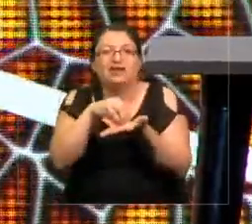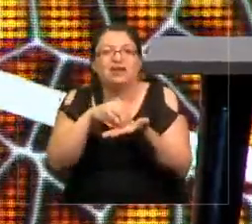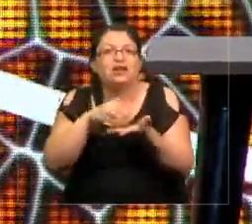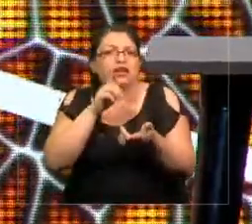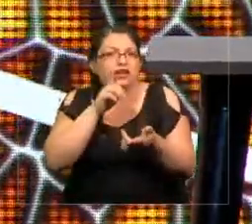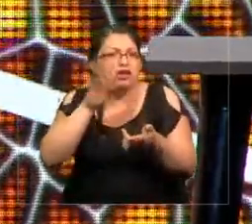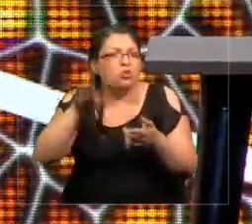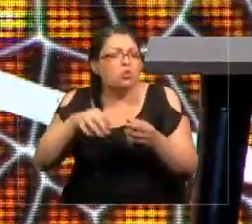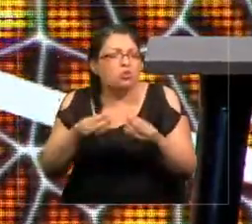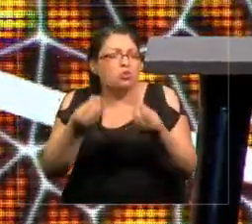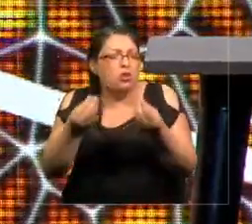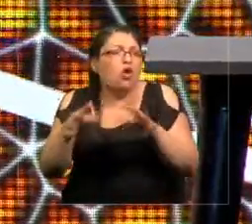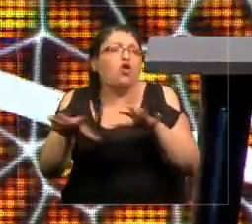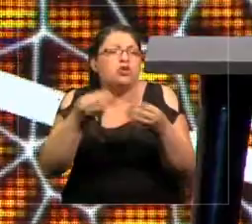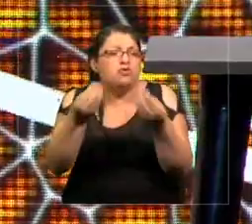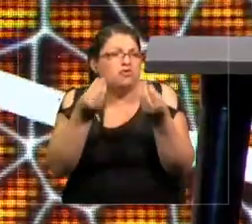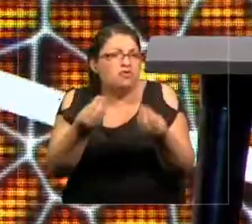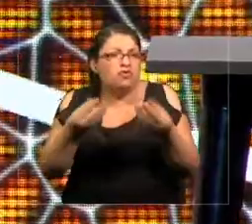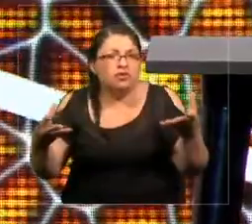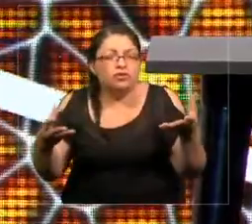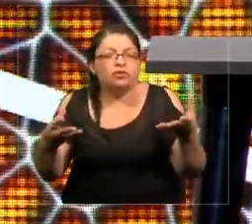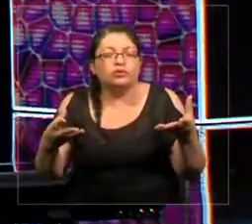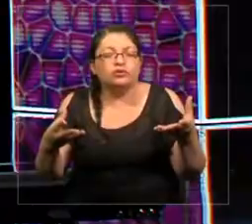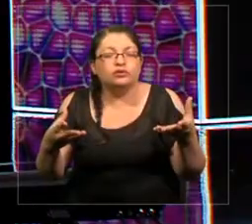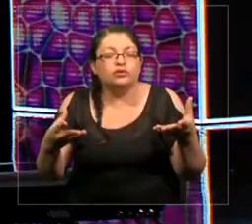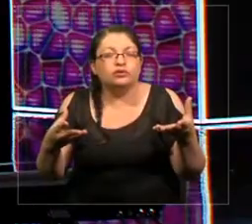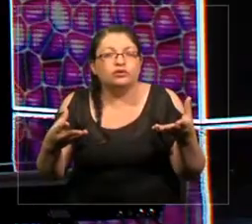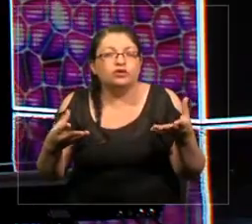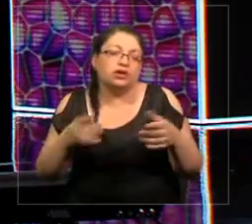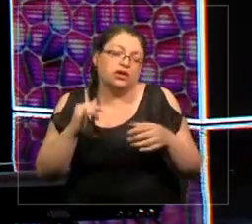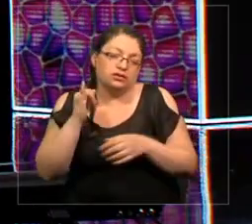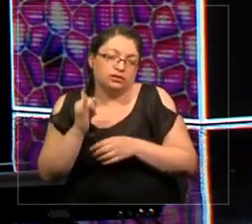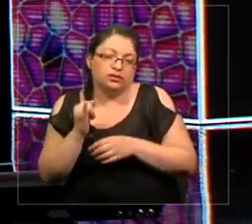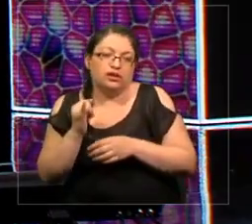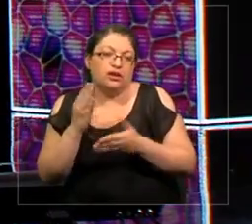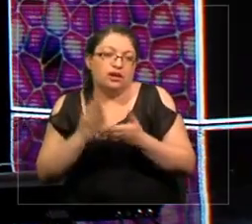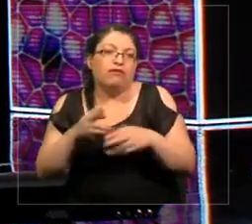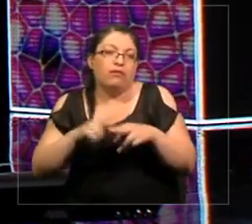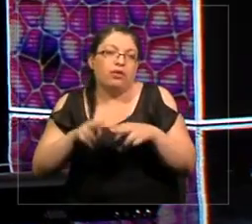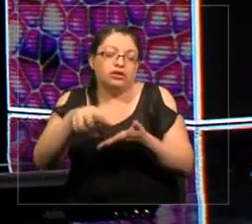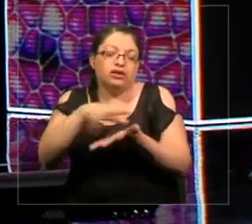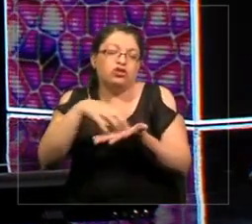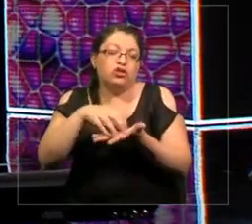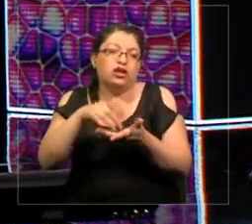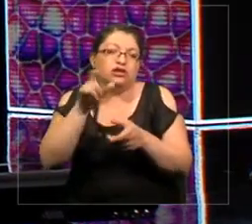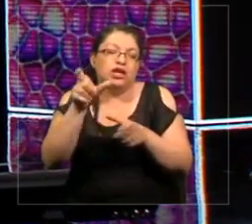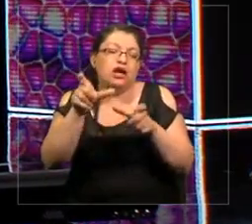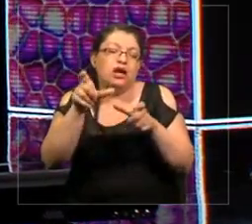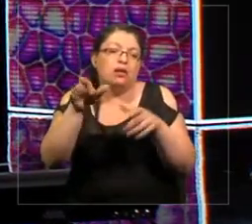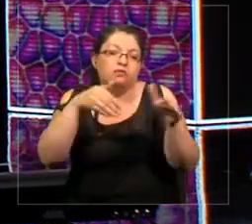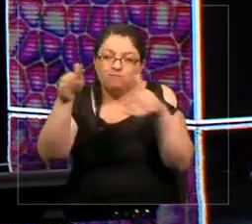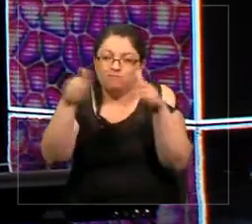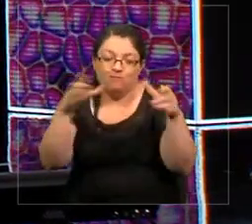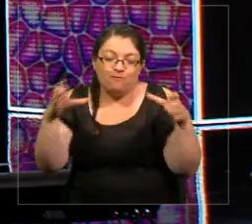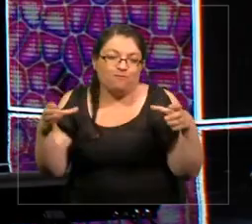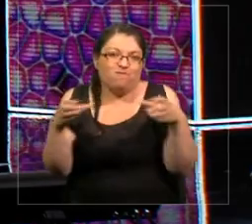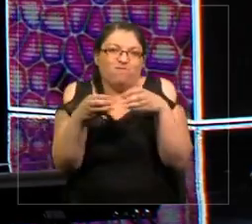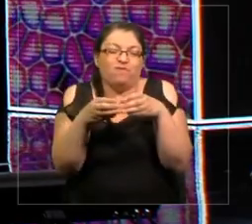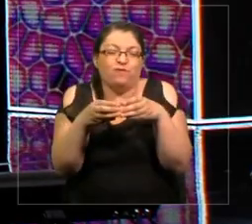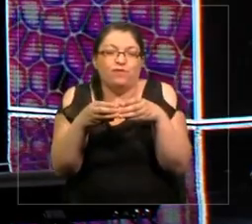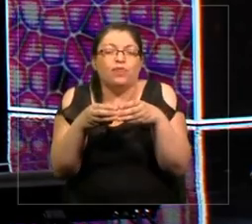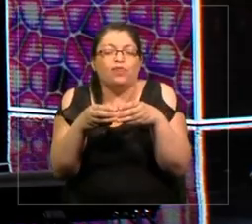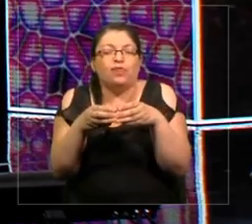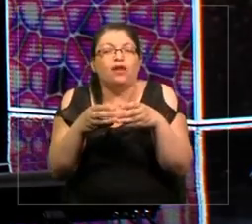que no podemos hacer cosa si tenemos que hacer ciudades más densas y compactas en teoría